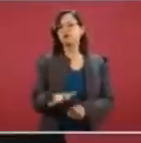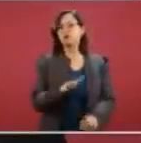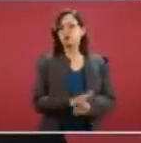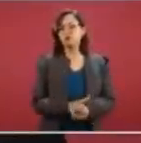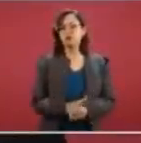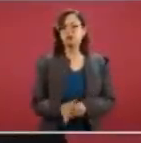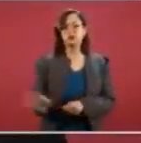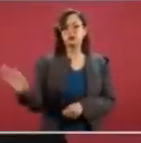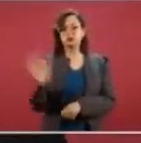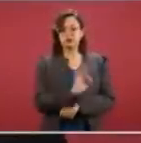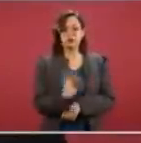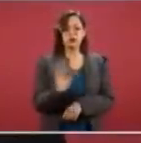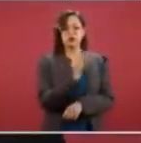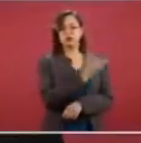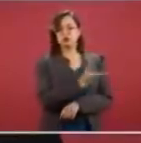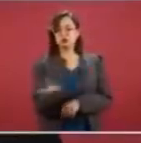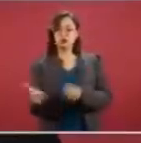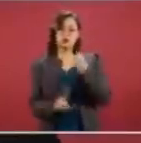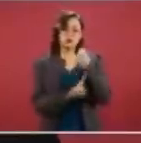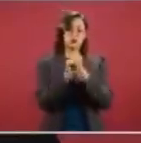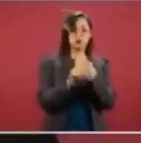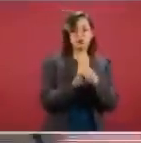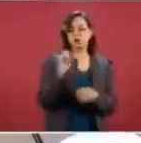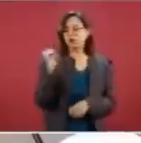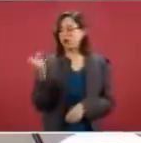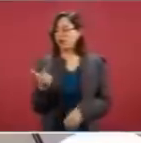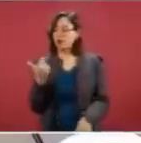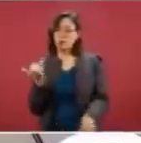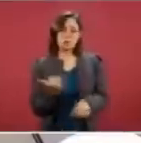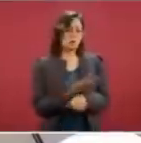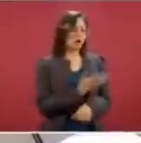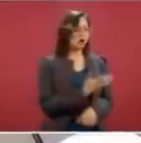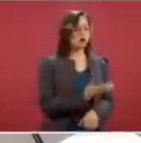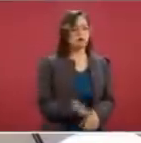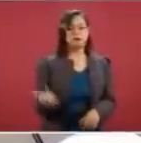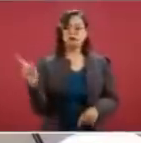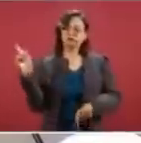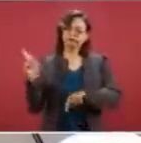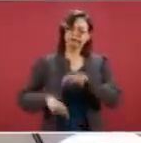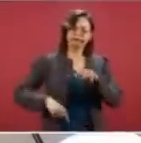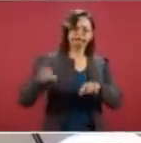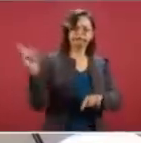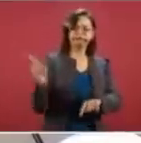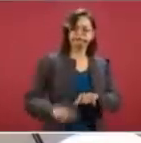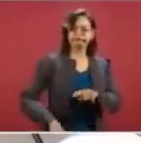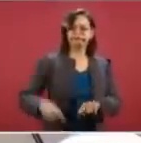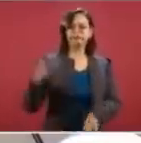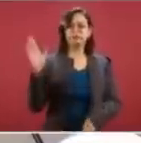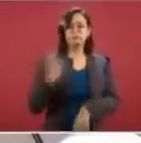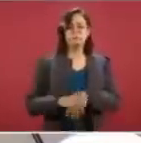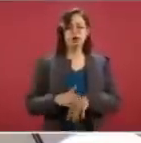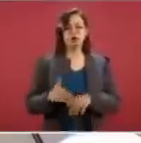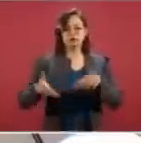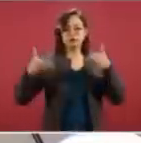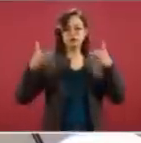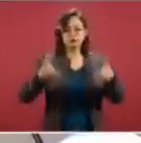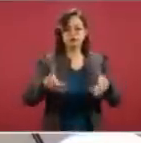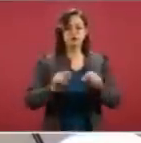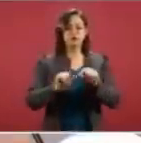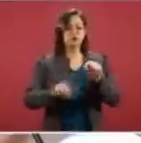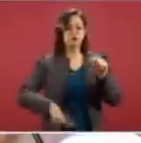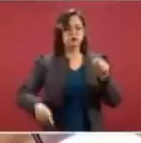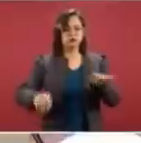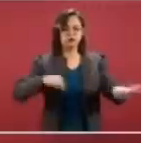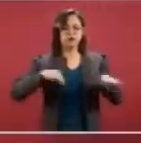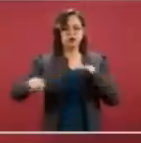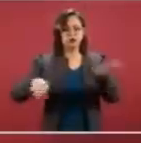puedan tener. Ustedes nos van a decir qué trabas hay que quitar para quitar burocracia, aumentar el contenido nacional. Pero bueno,